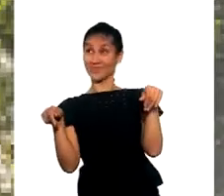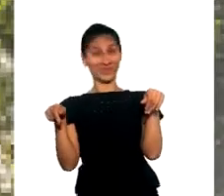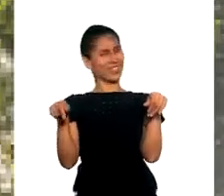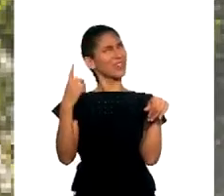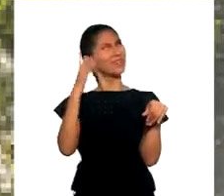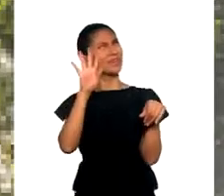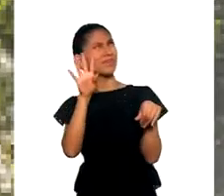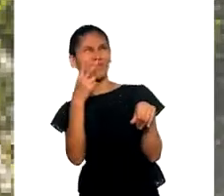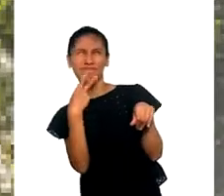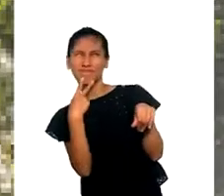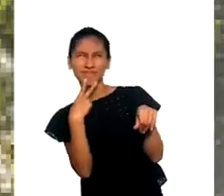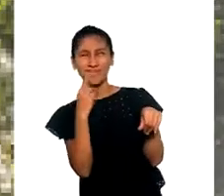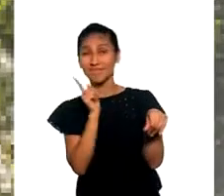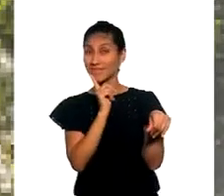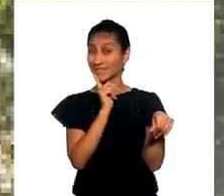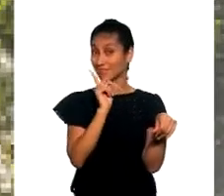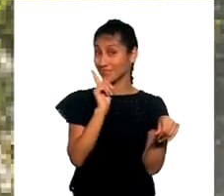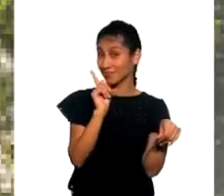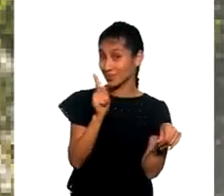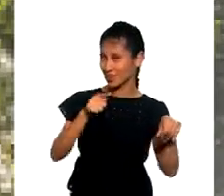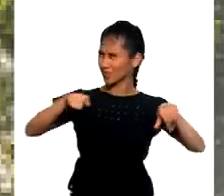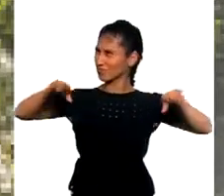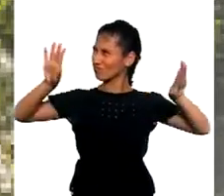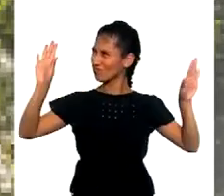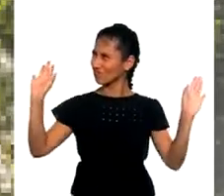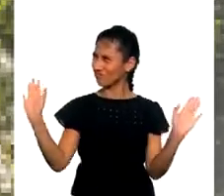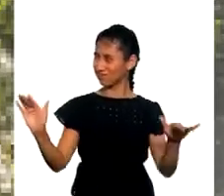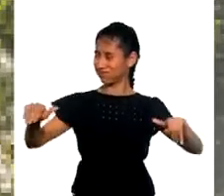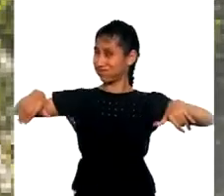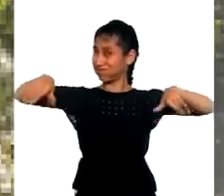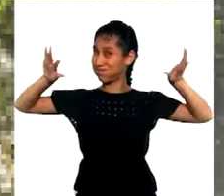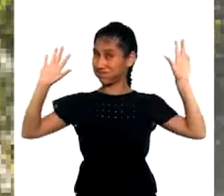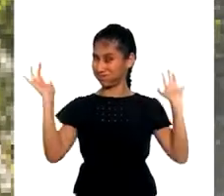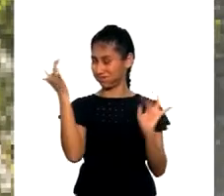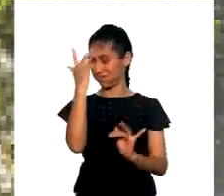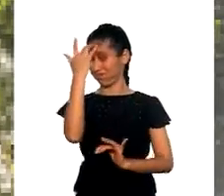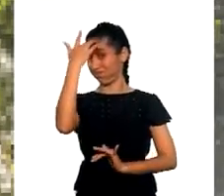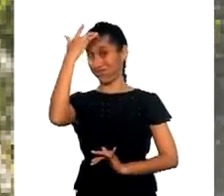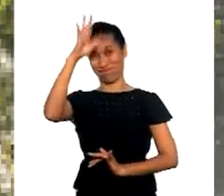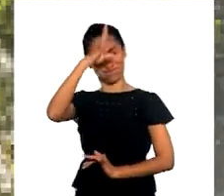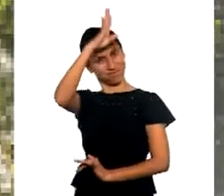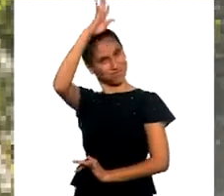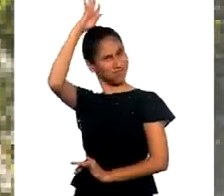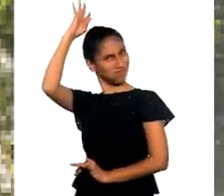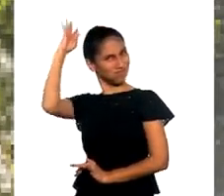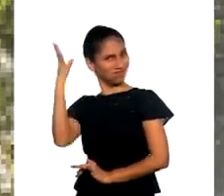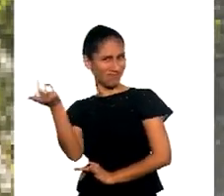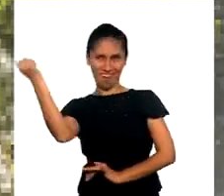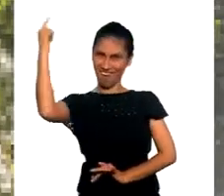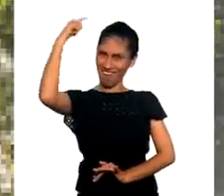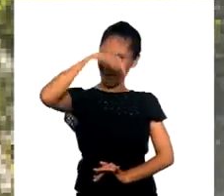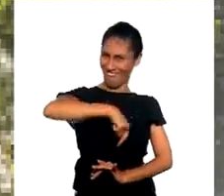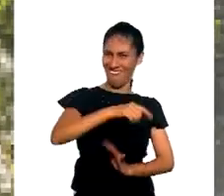también sabias plumas del gallo de las rocas bengalas